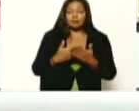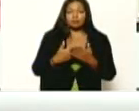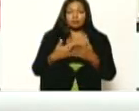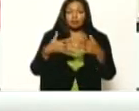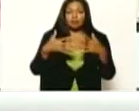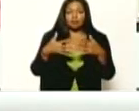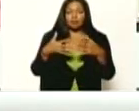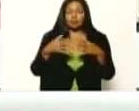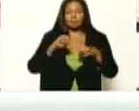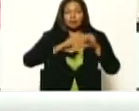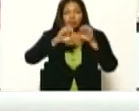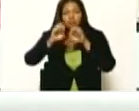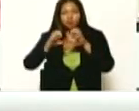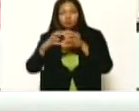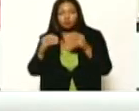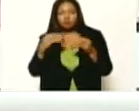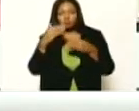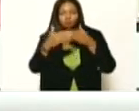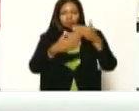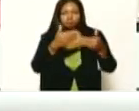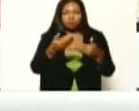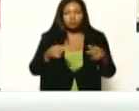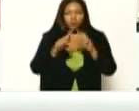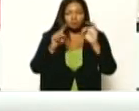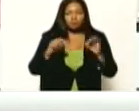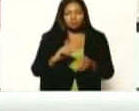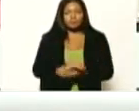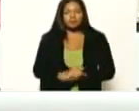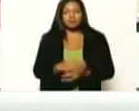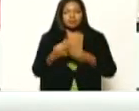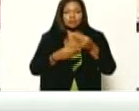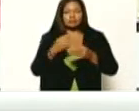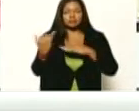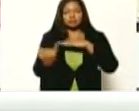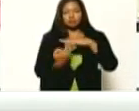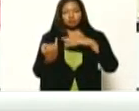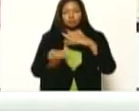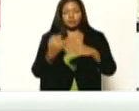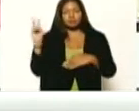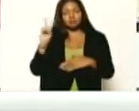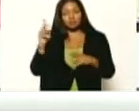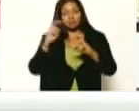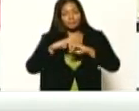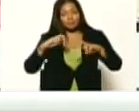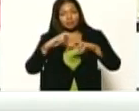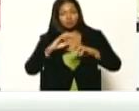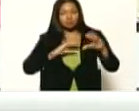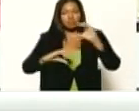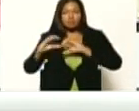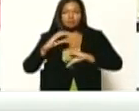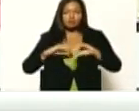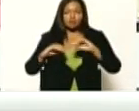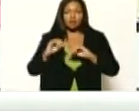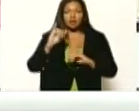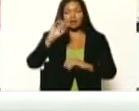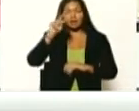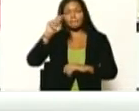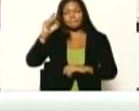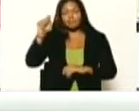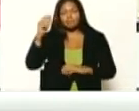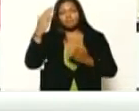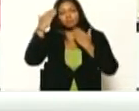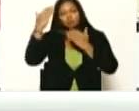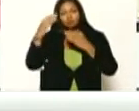estudios de secuenciación que ha realizado el Instituto Venezolano de Investigaciones Científicas, el IBIT, mis